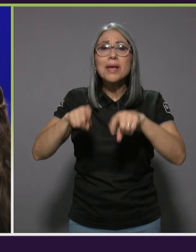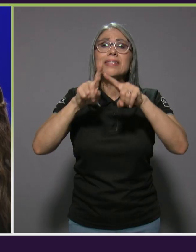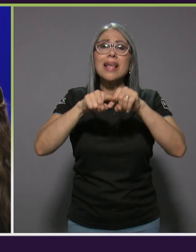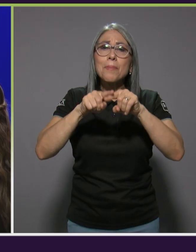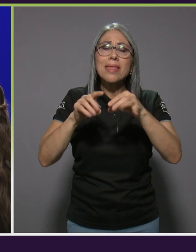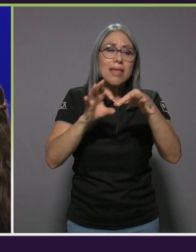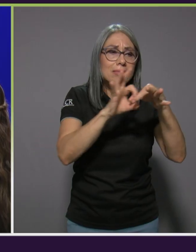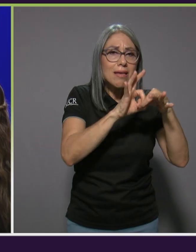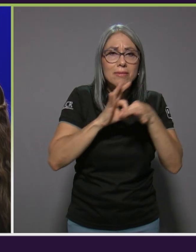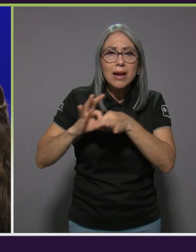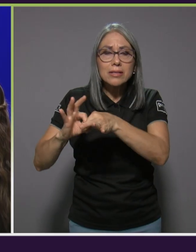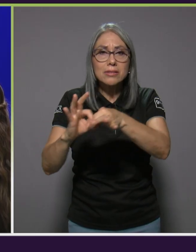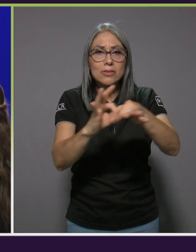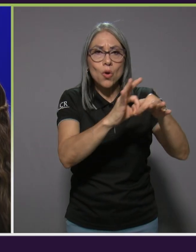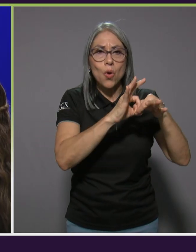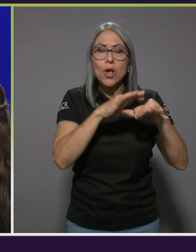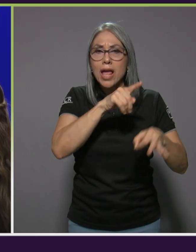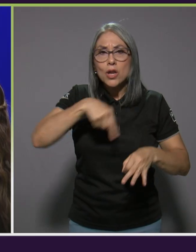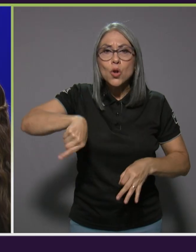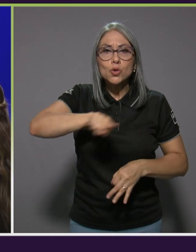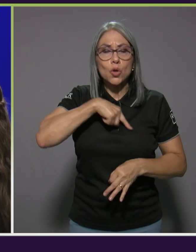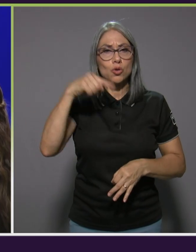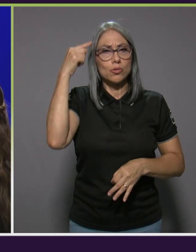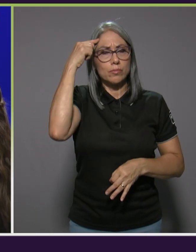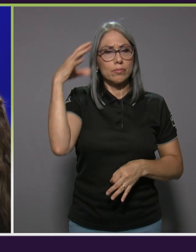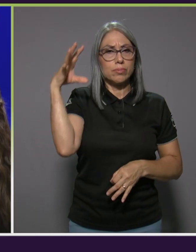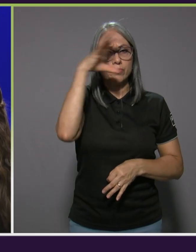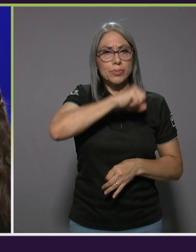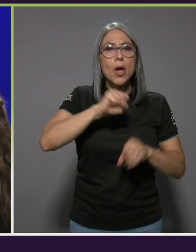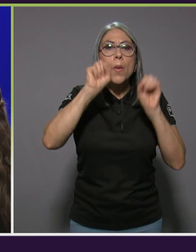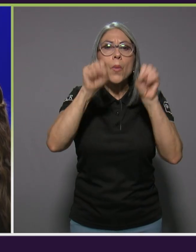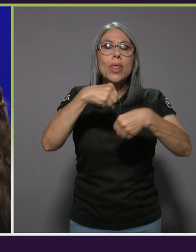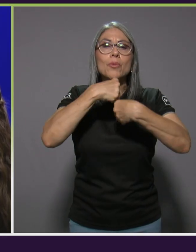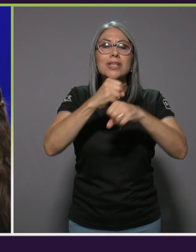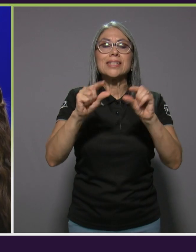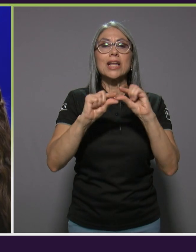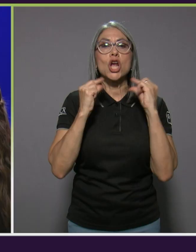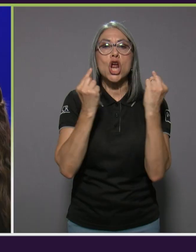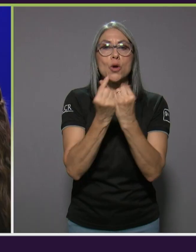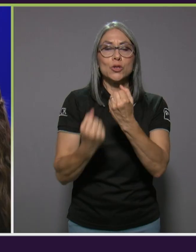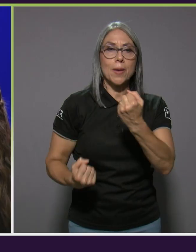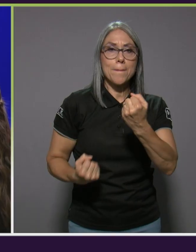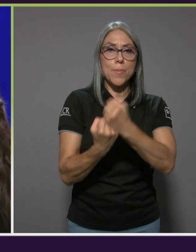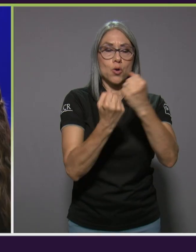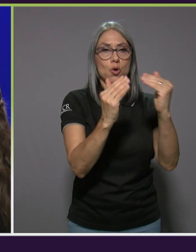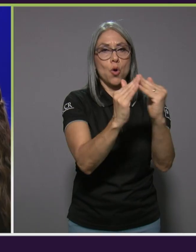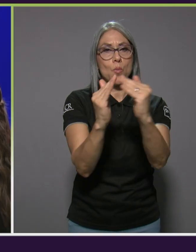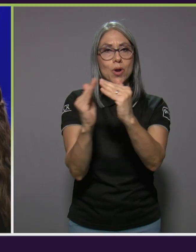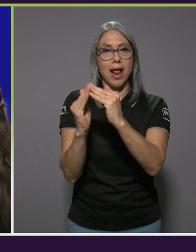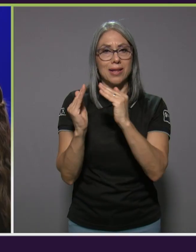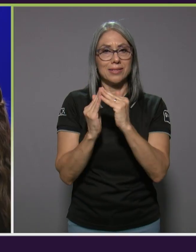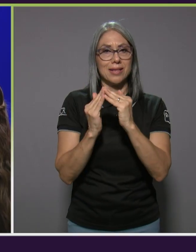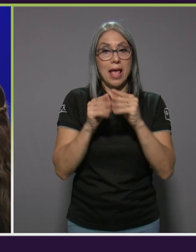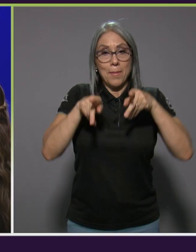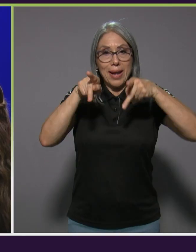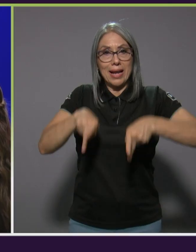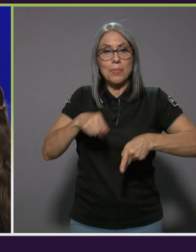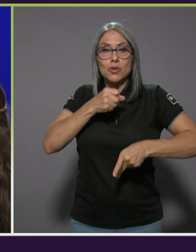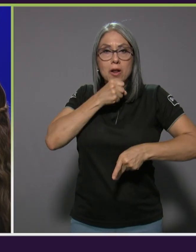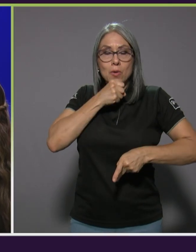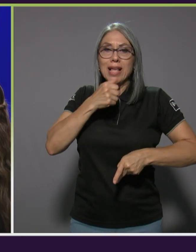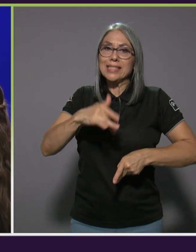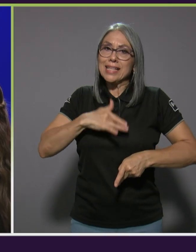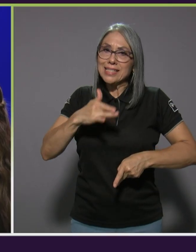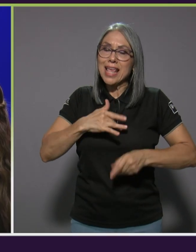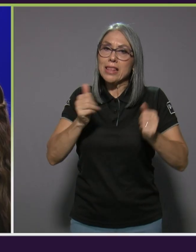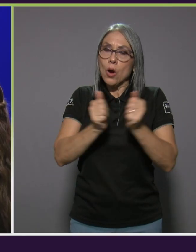estos casos, que podemos hacer las redes de apoyo comunales para que la persona adulta mayor se sienta dignificada,